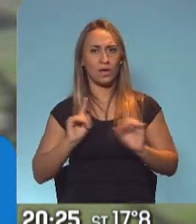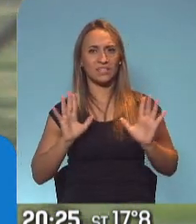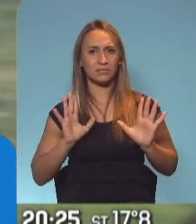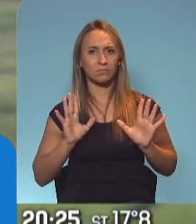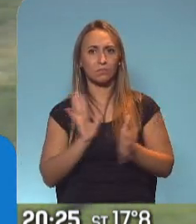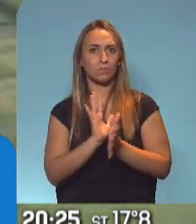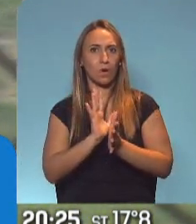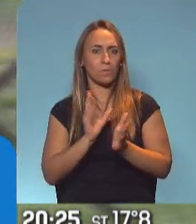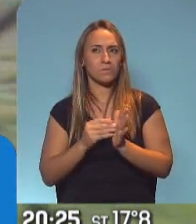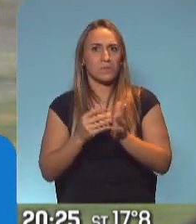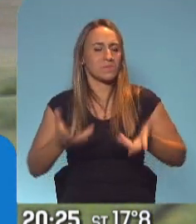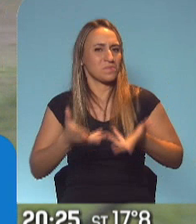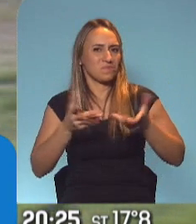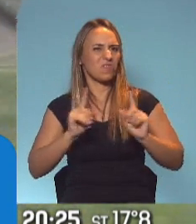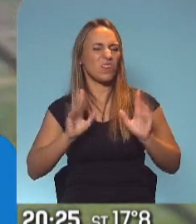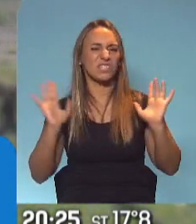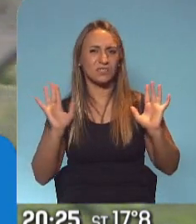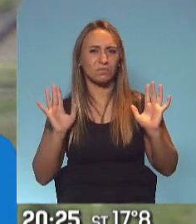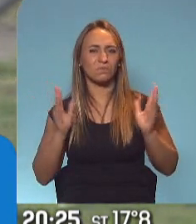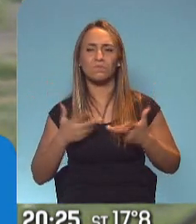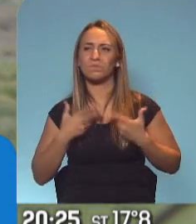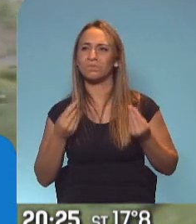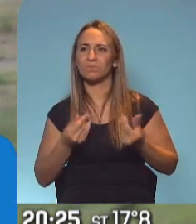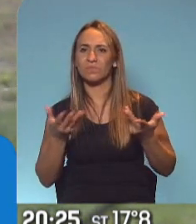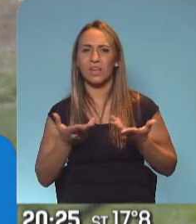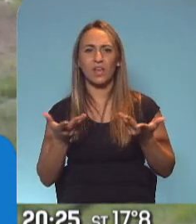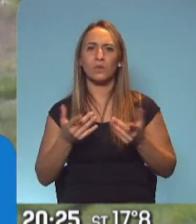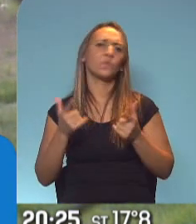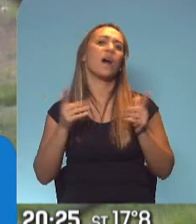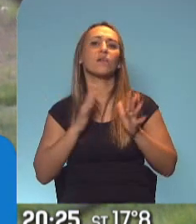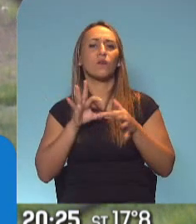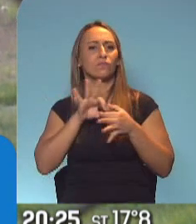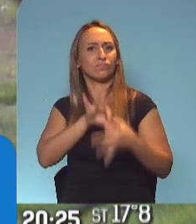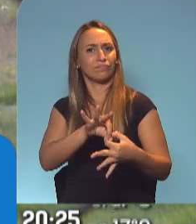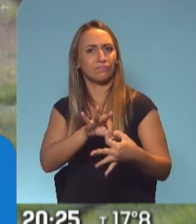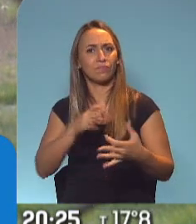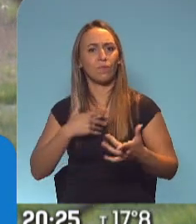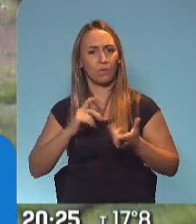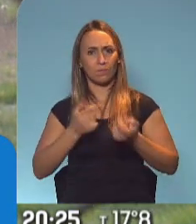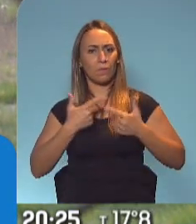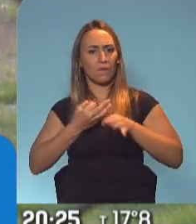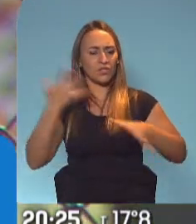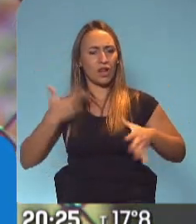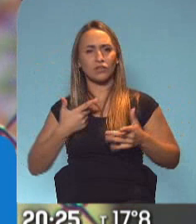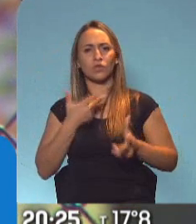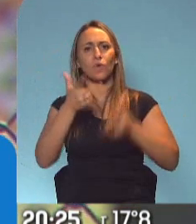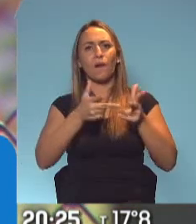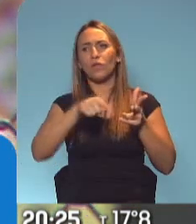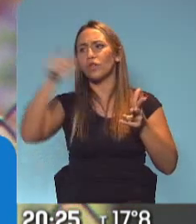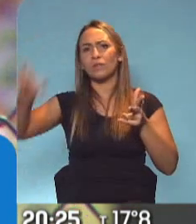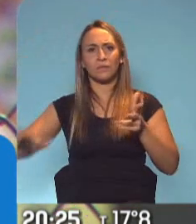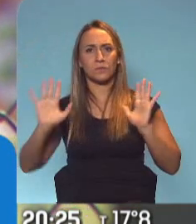no tiene ninguna relación con lo que es mi estilo profesional. Muy bien. Nosotros hemos dictado